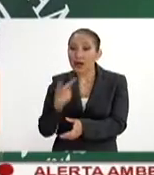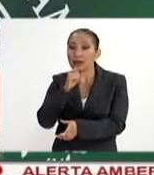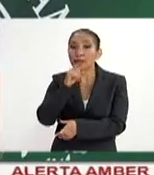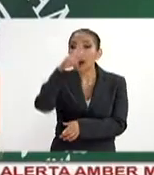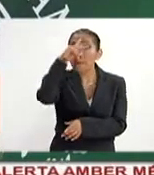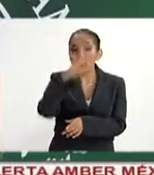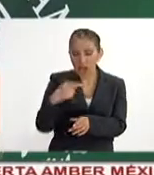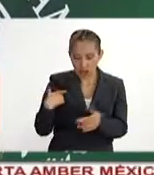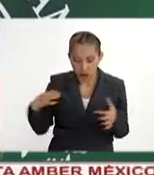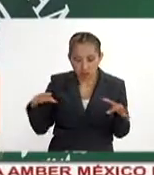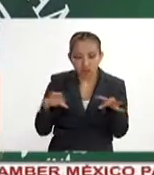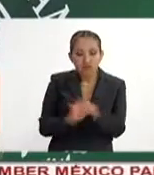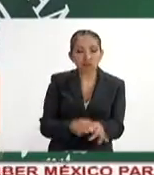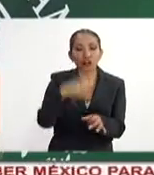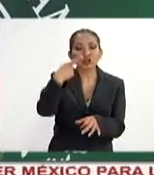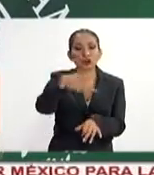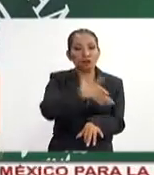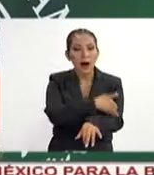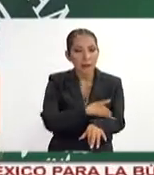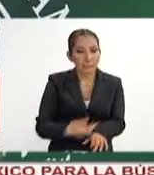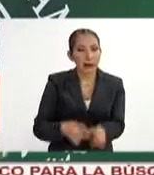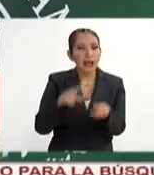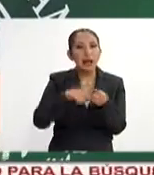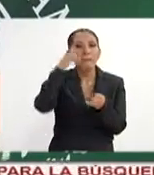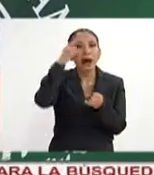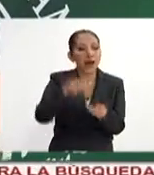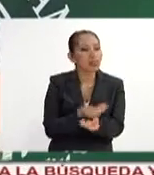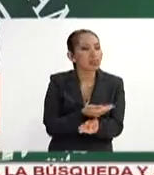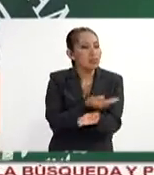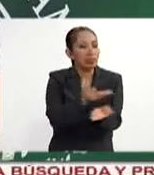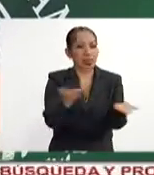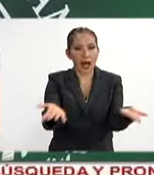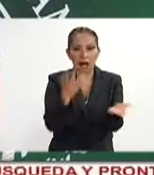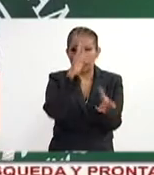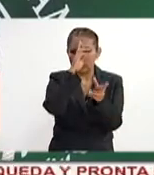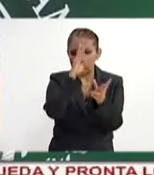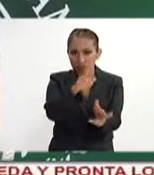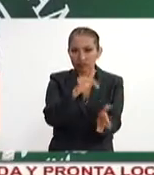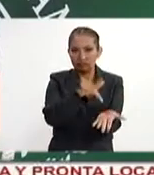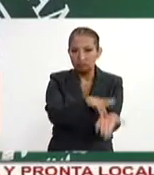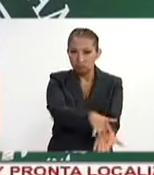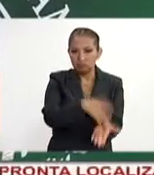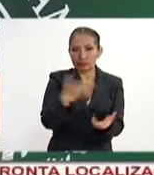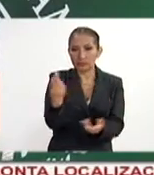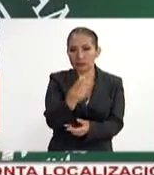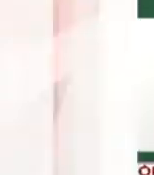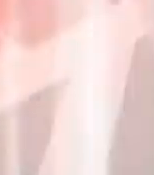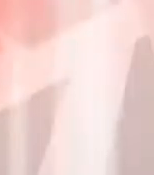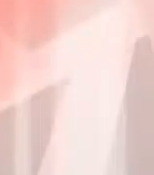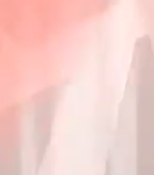está con ustedes y sus familias para brindarles el respaldo que merecen.